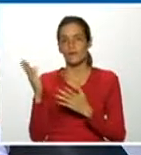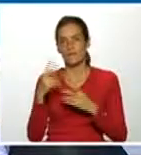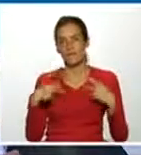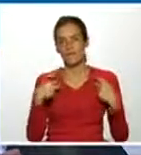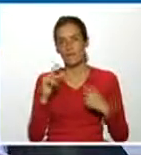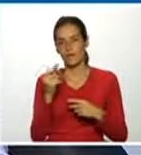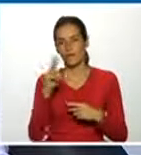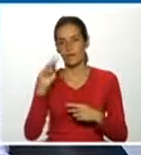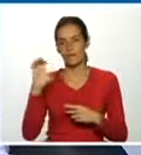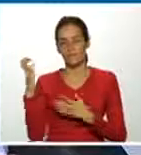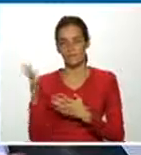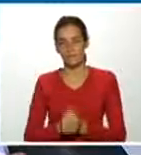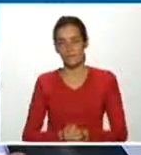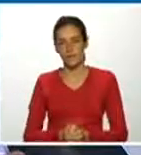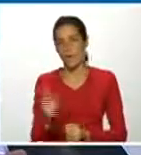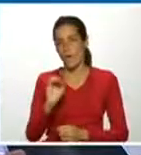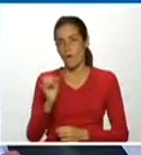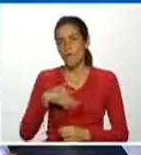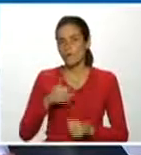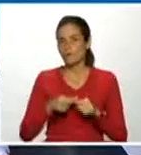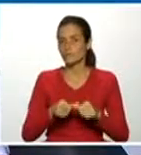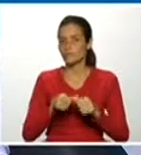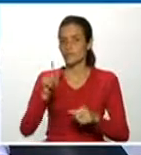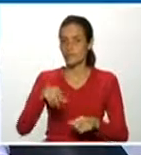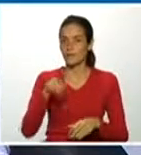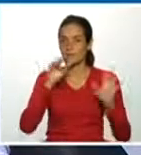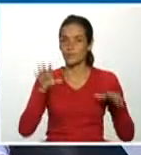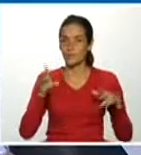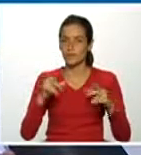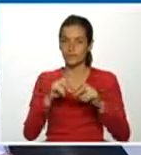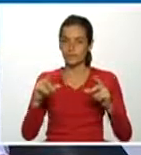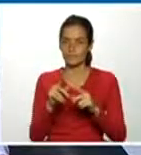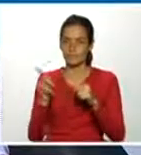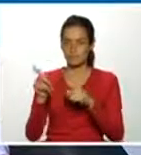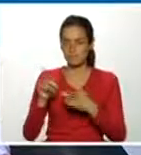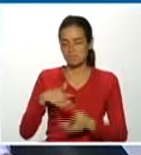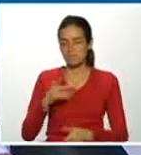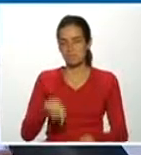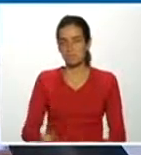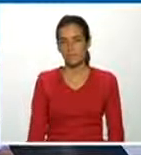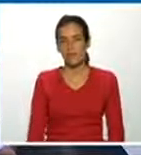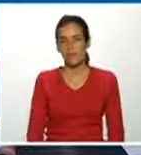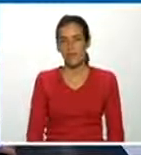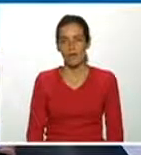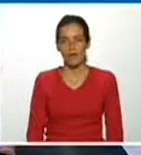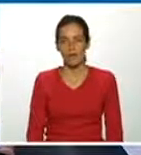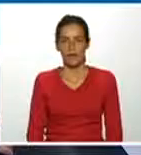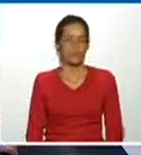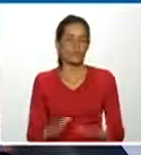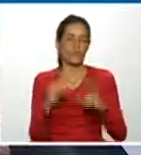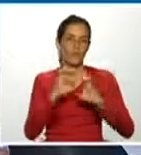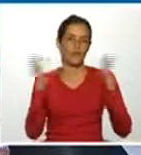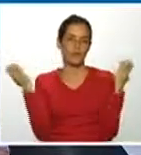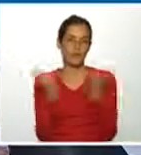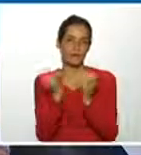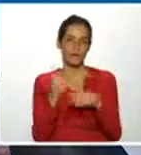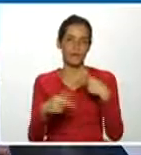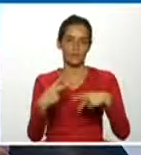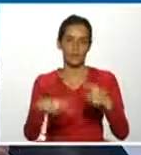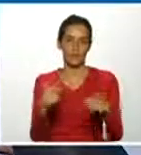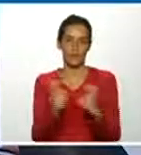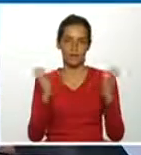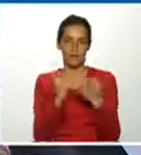www.vive.gov.be, como también pueden seguirnos a través de nuestra cuenta en Twitter, vive-televisión, por todo el equipo de producción, por